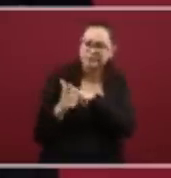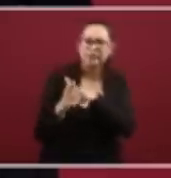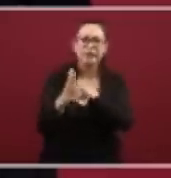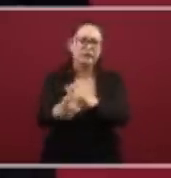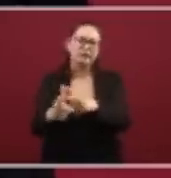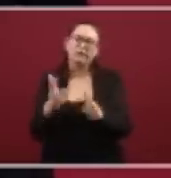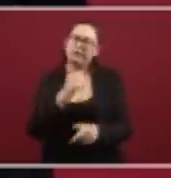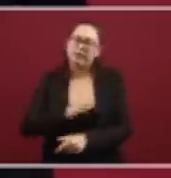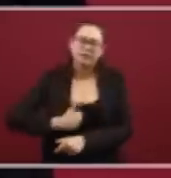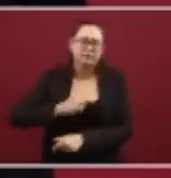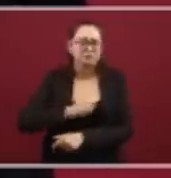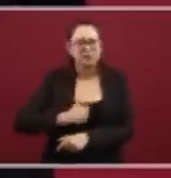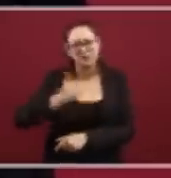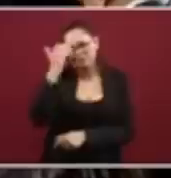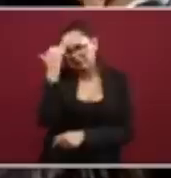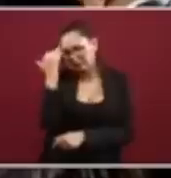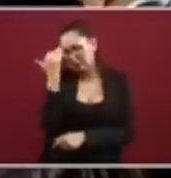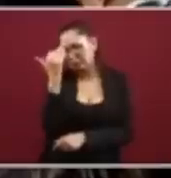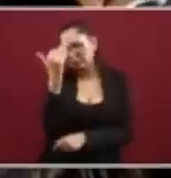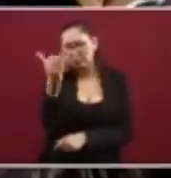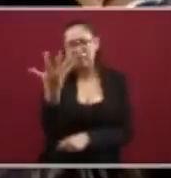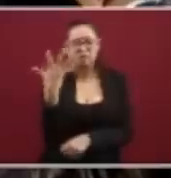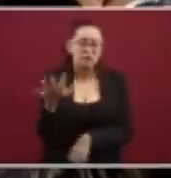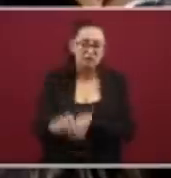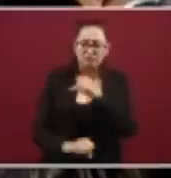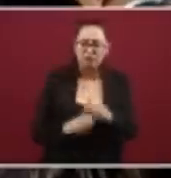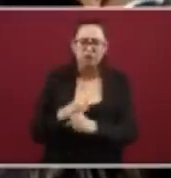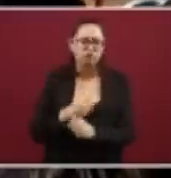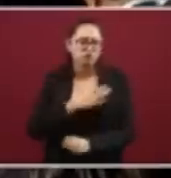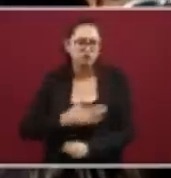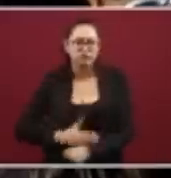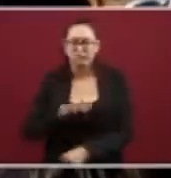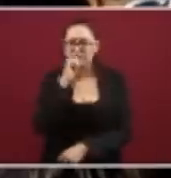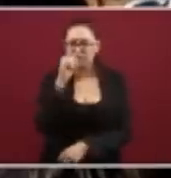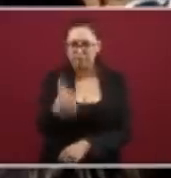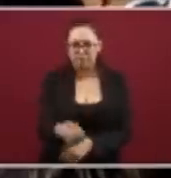prolongado a lo largo de una década es plantación presidente